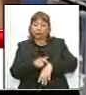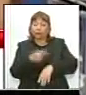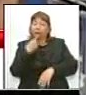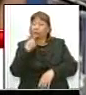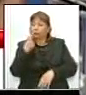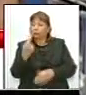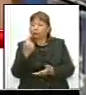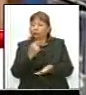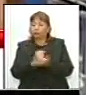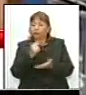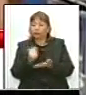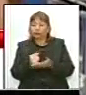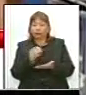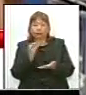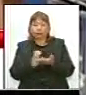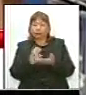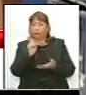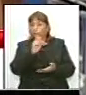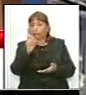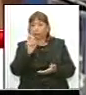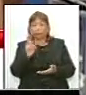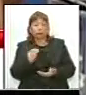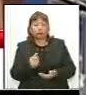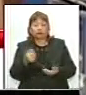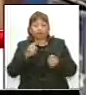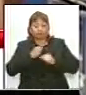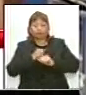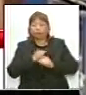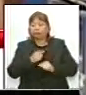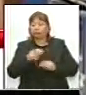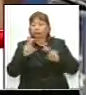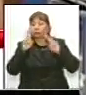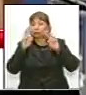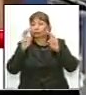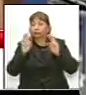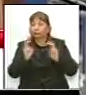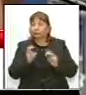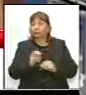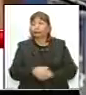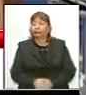tribunal no avala, que es el tema